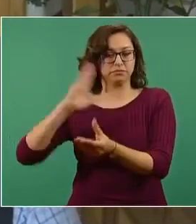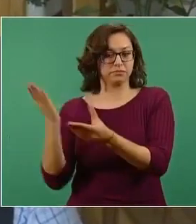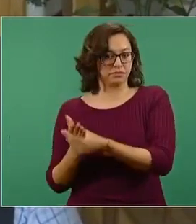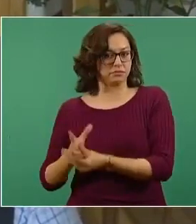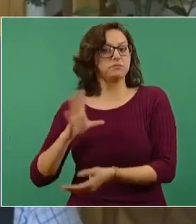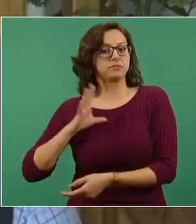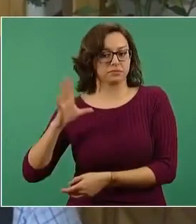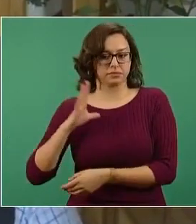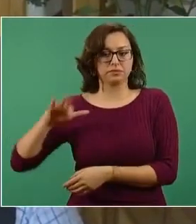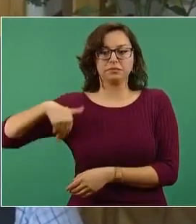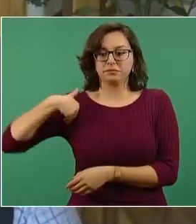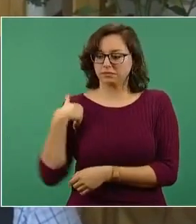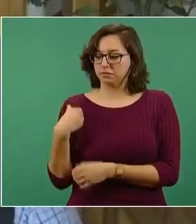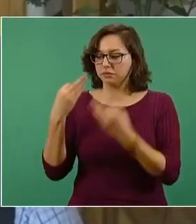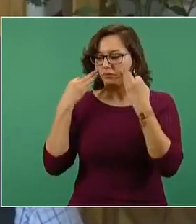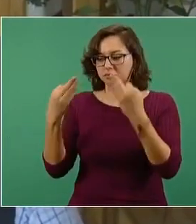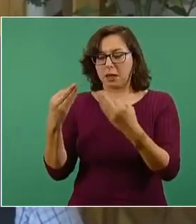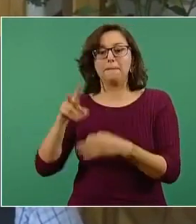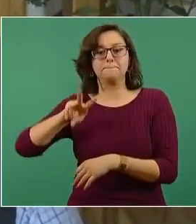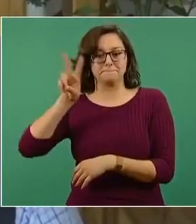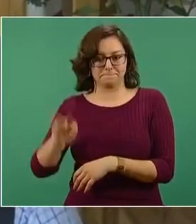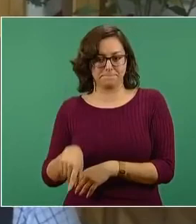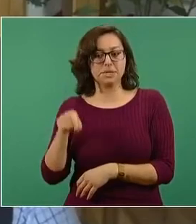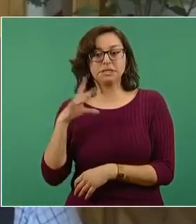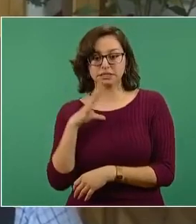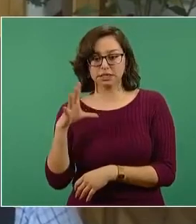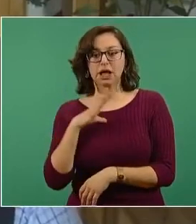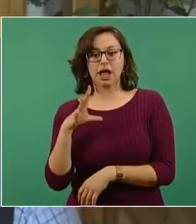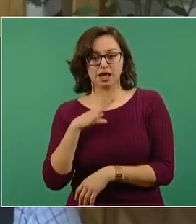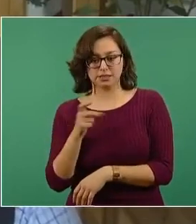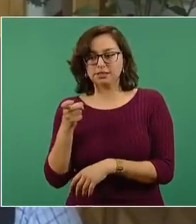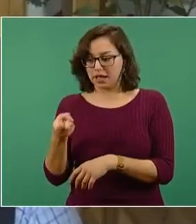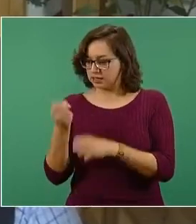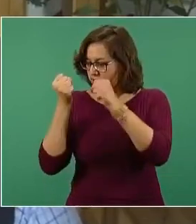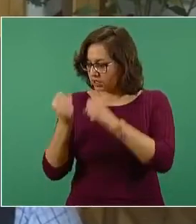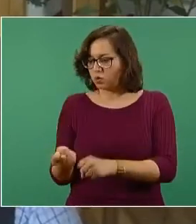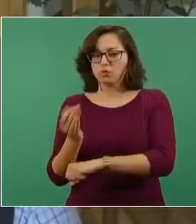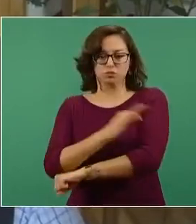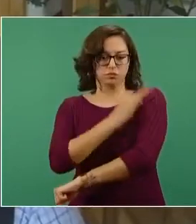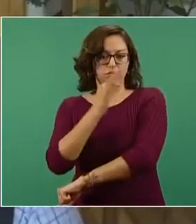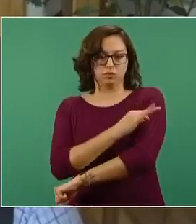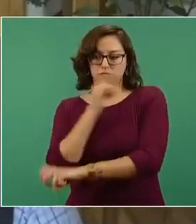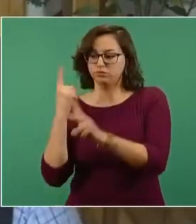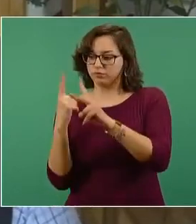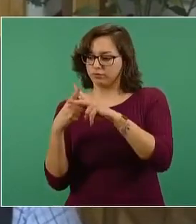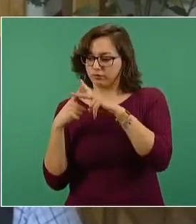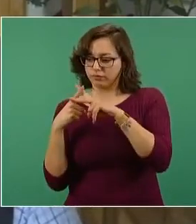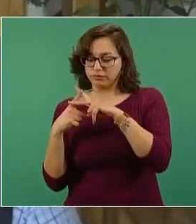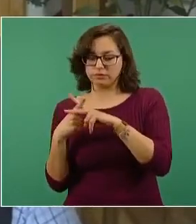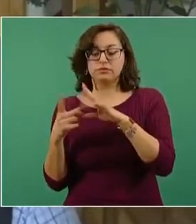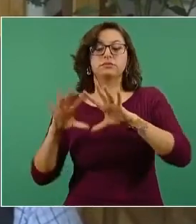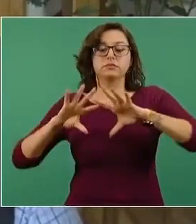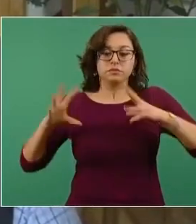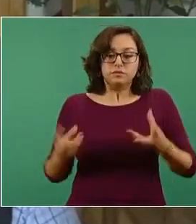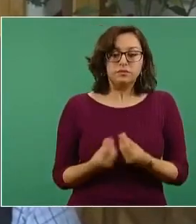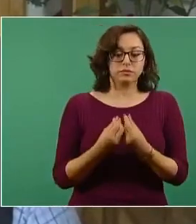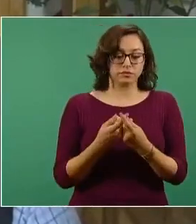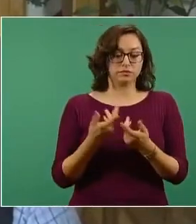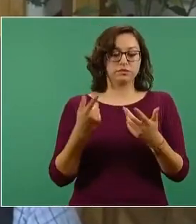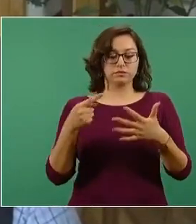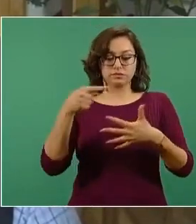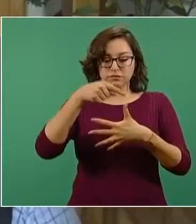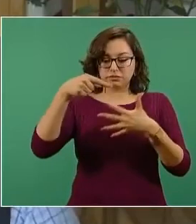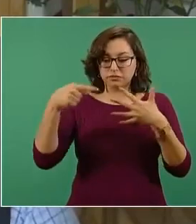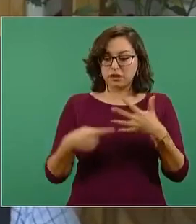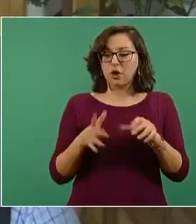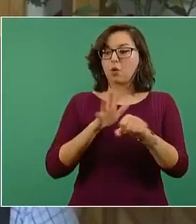los que precisamente dan la certeza de las dosis que se están aplicando y que además contribuyen a poder llevar el control